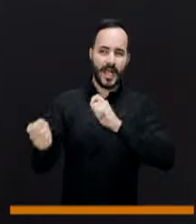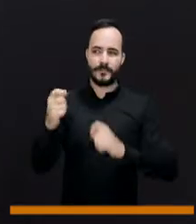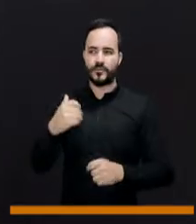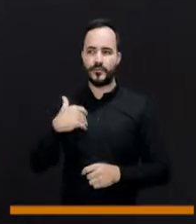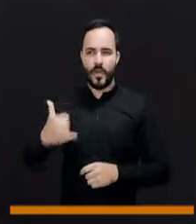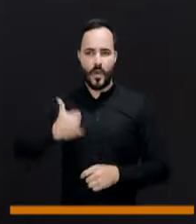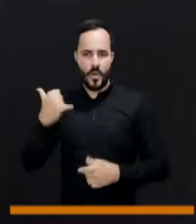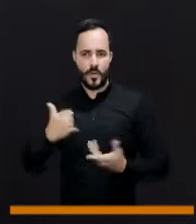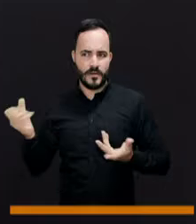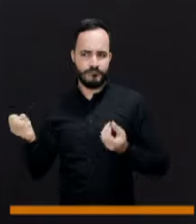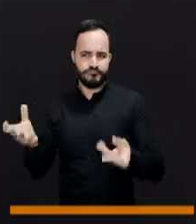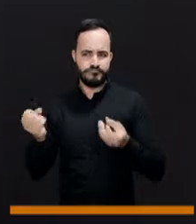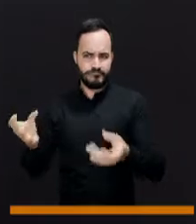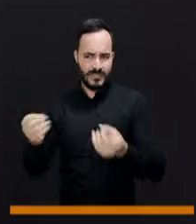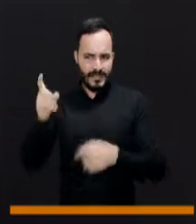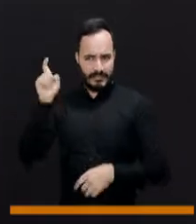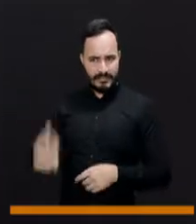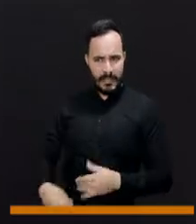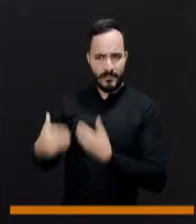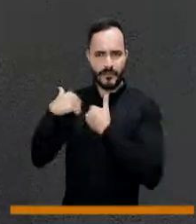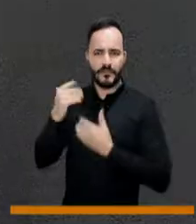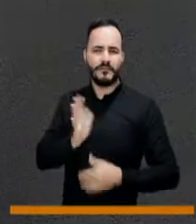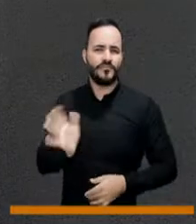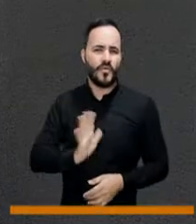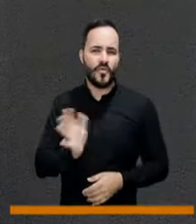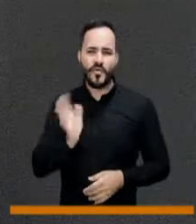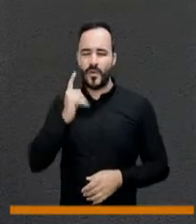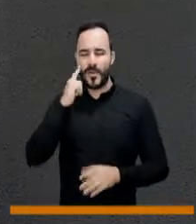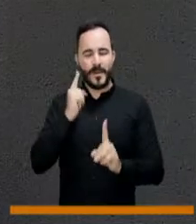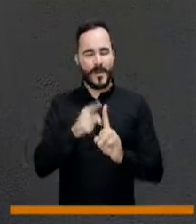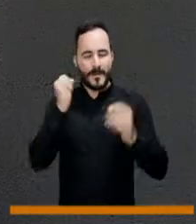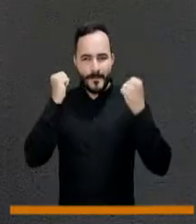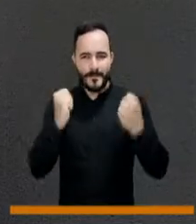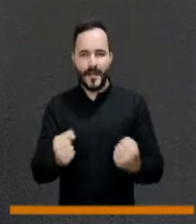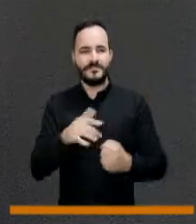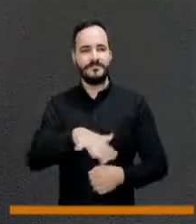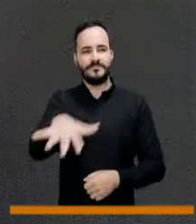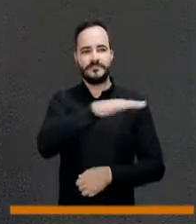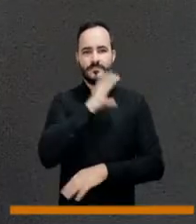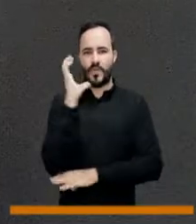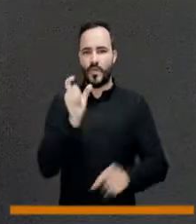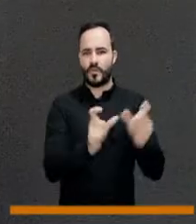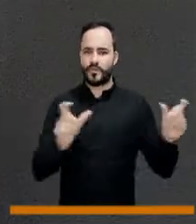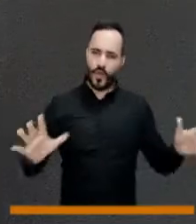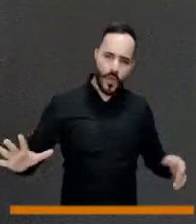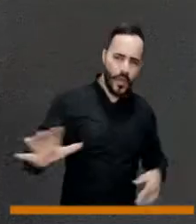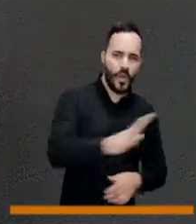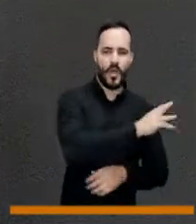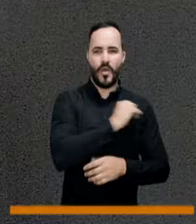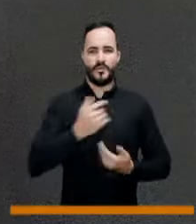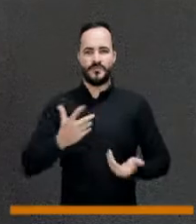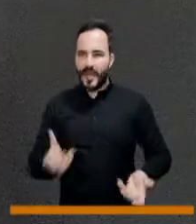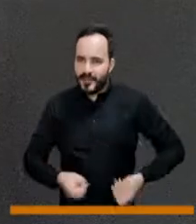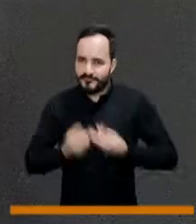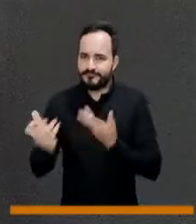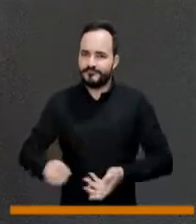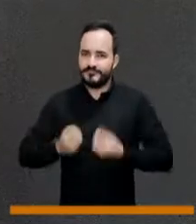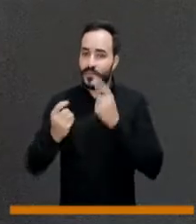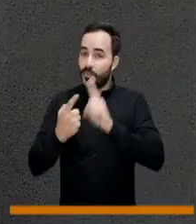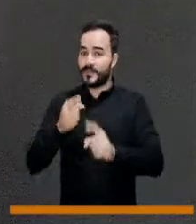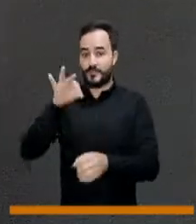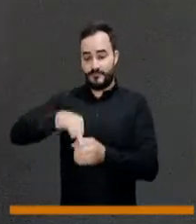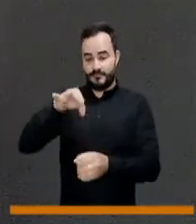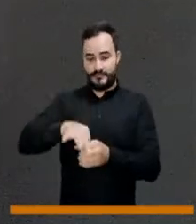que tanto depende el cambio para Colombia desde el aporte de los jóvenes, más bien depende de la participación de todos los